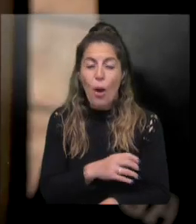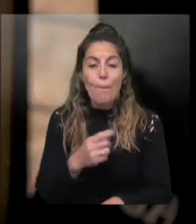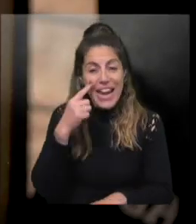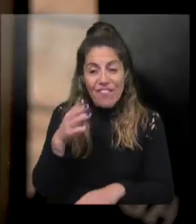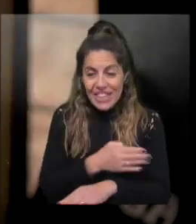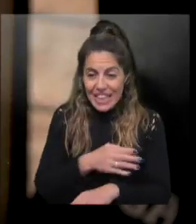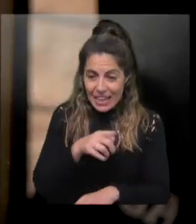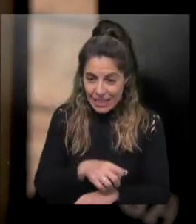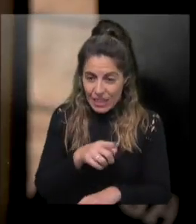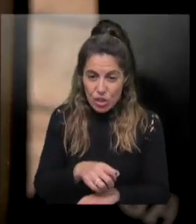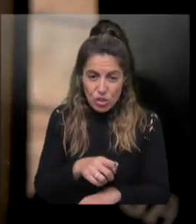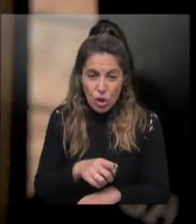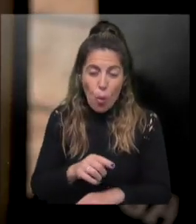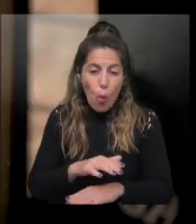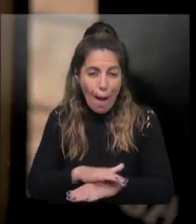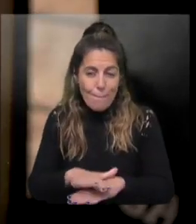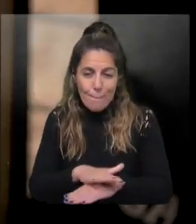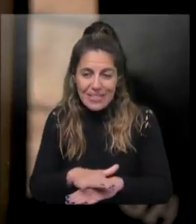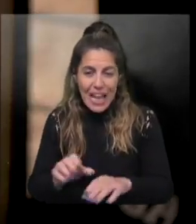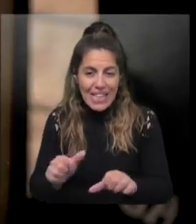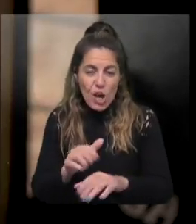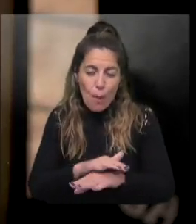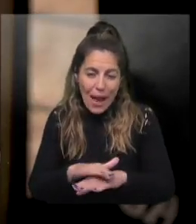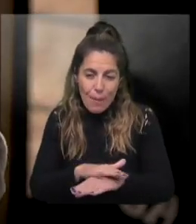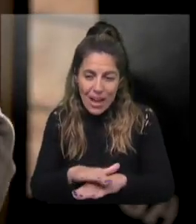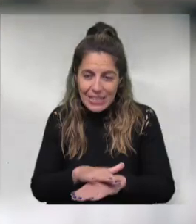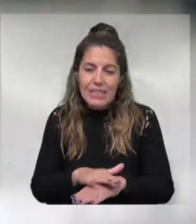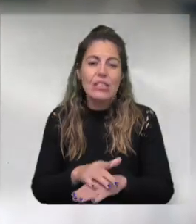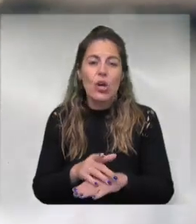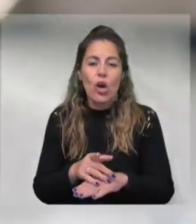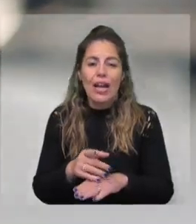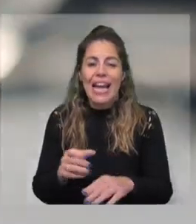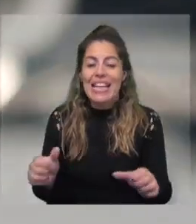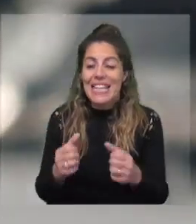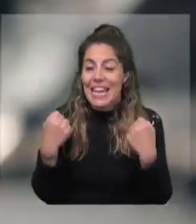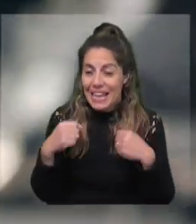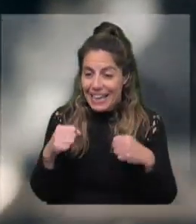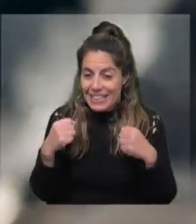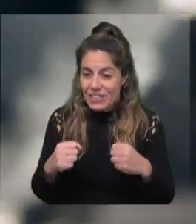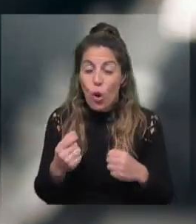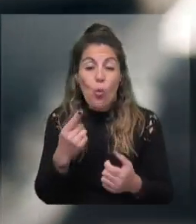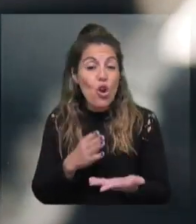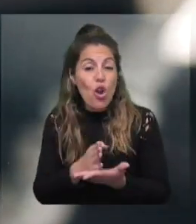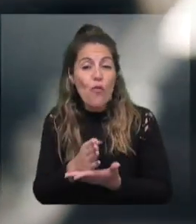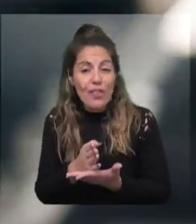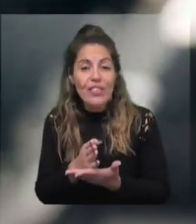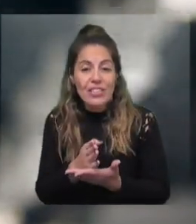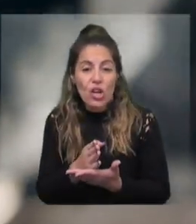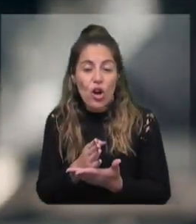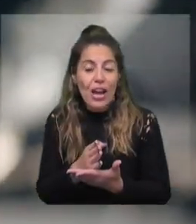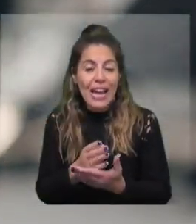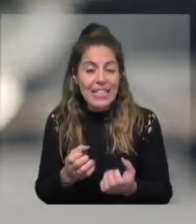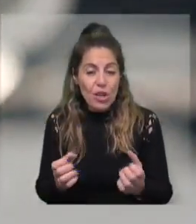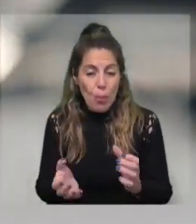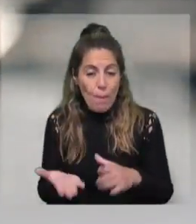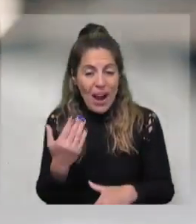eso o tratar de aminorar estos efectos que nos van a generar problemas es hacer ejercicio. Uno de los beneficios de hacer músculo y aumentar la masa